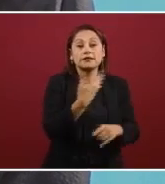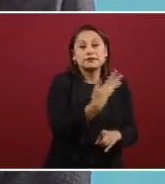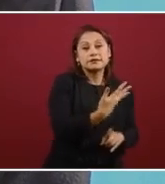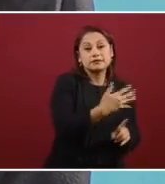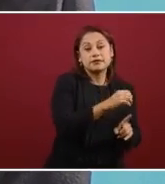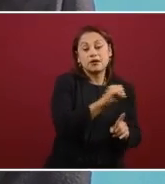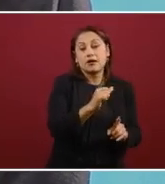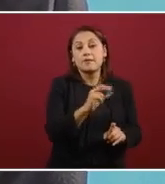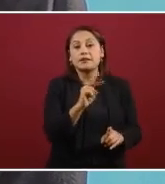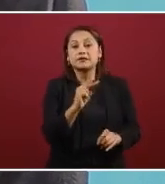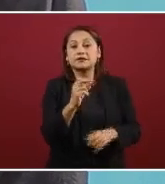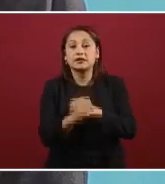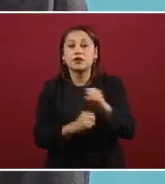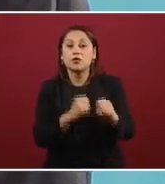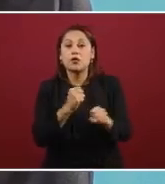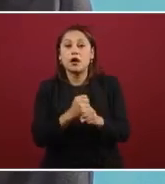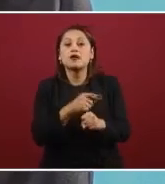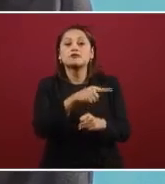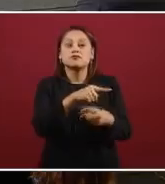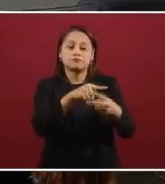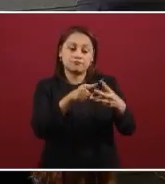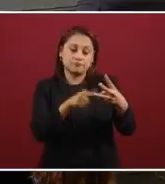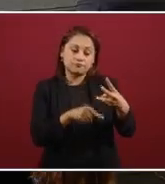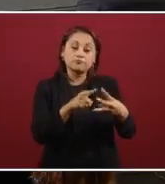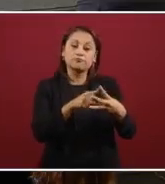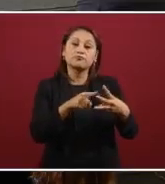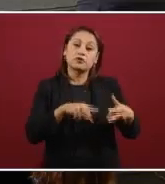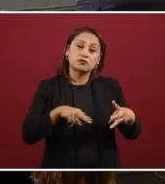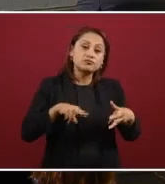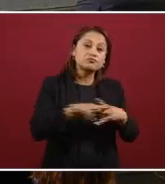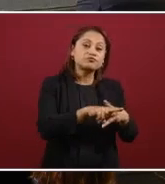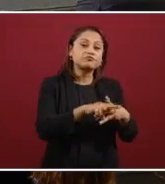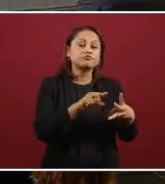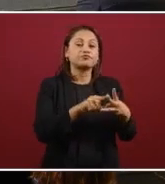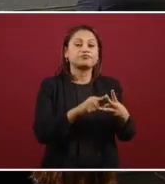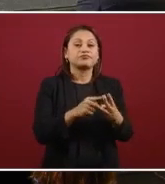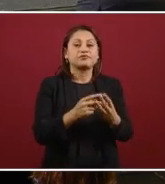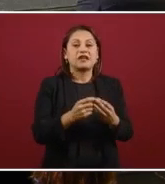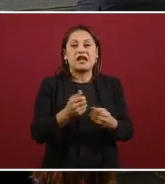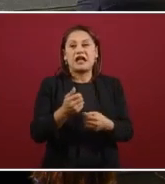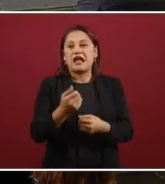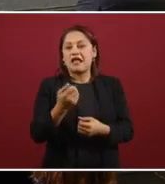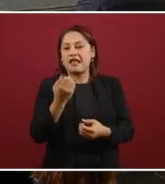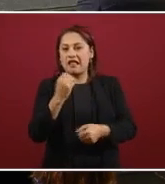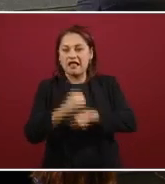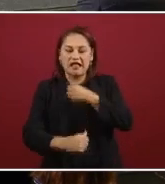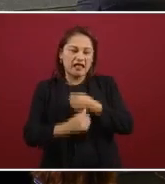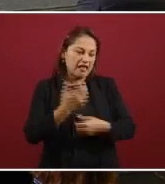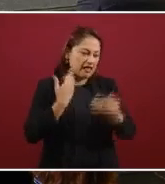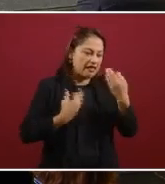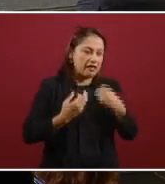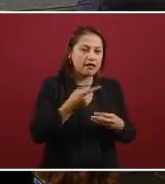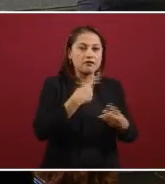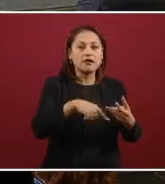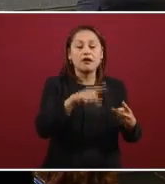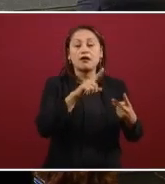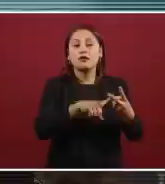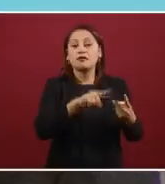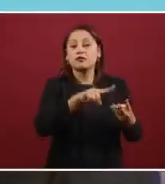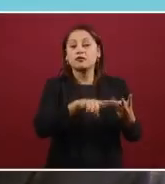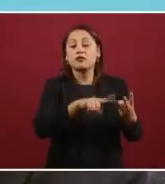ocupan las primeras tres causas de muerte, las lesiones. Entonces, este fenómeno de violencia que se